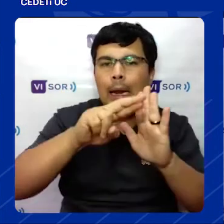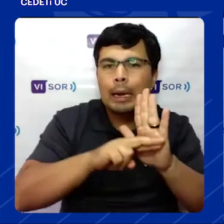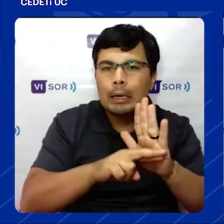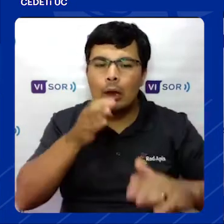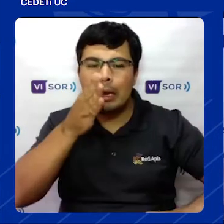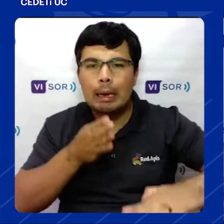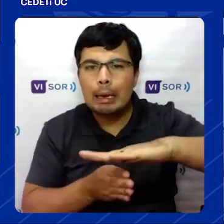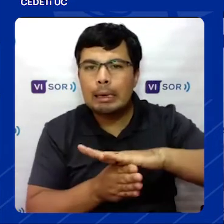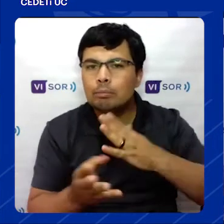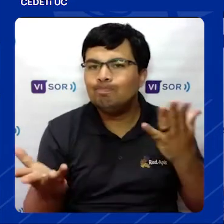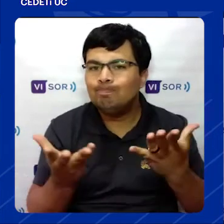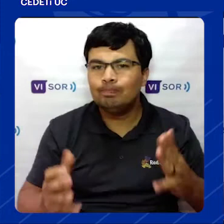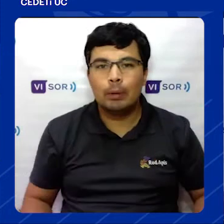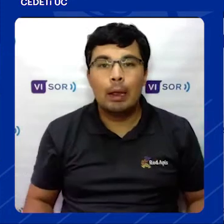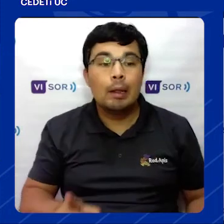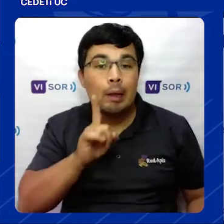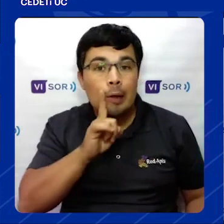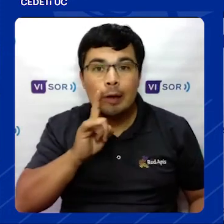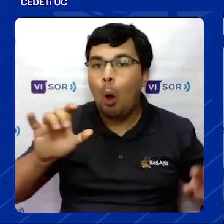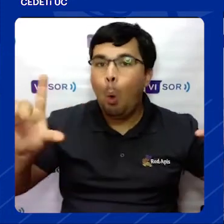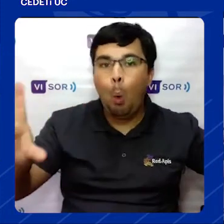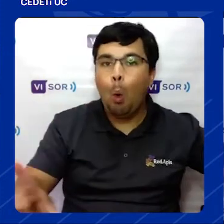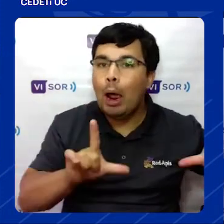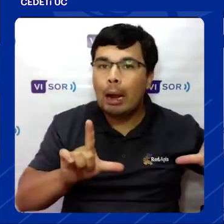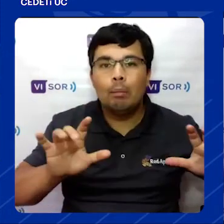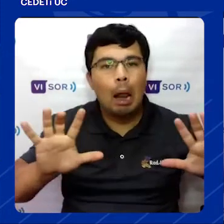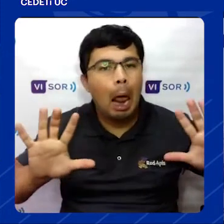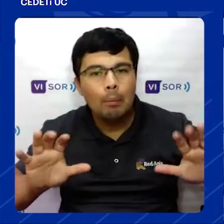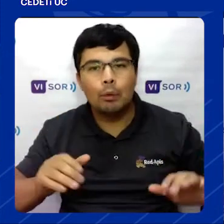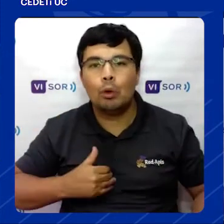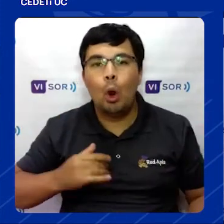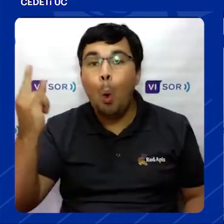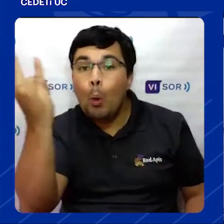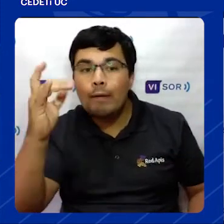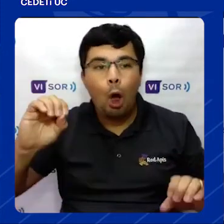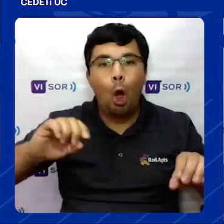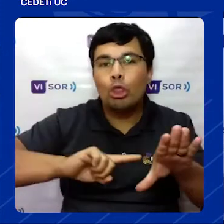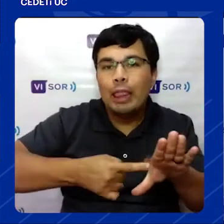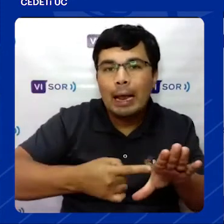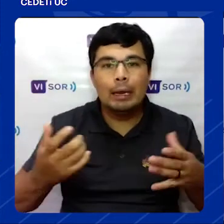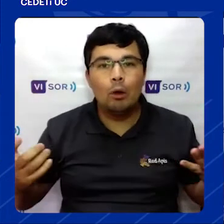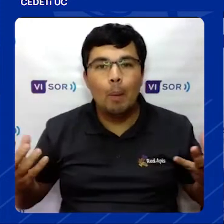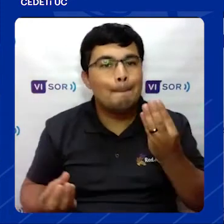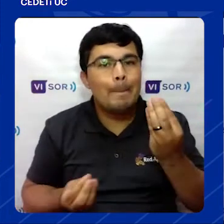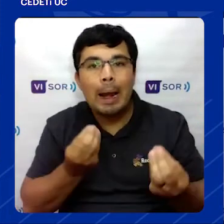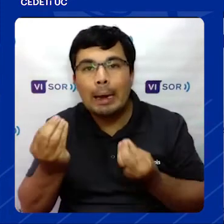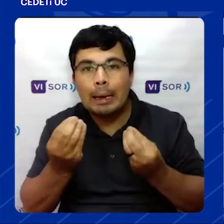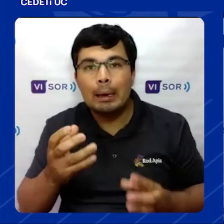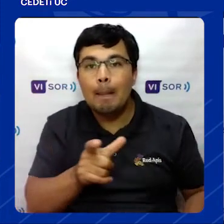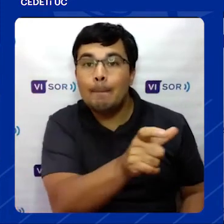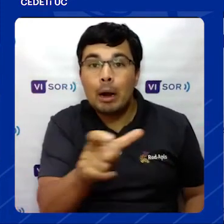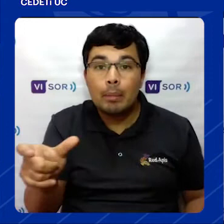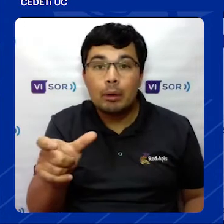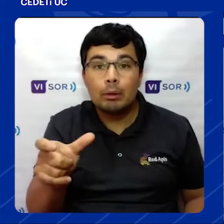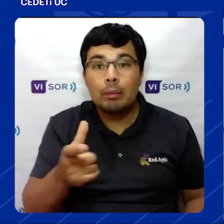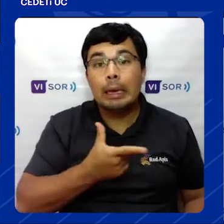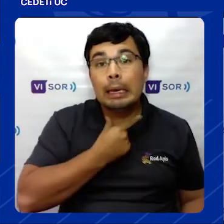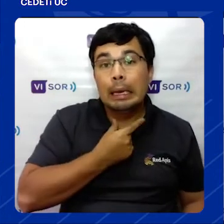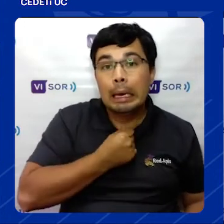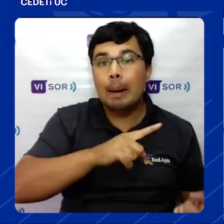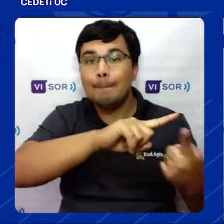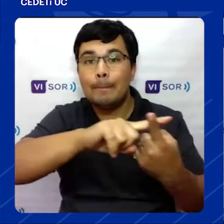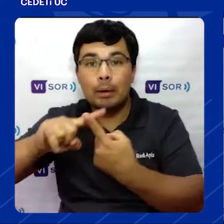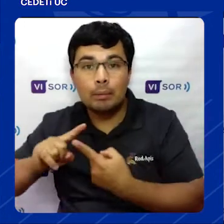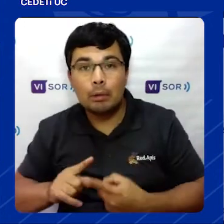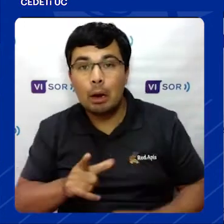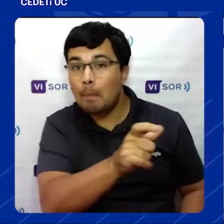Requisitos de ingreso es tener un grado, ¿cierto? Ya sea universitario o técnico, para las personas que quieran